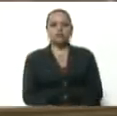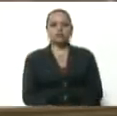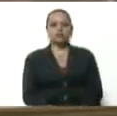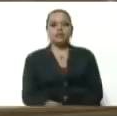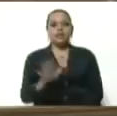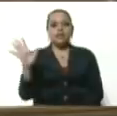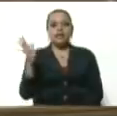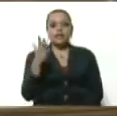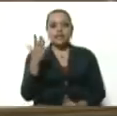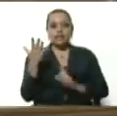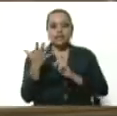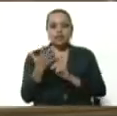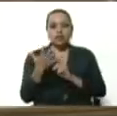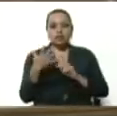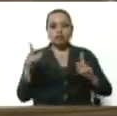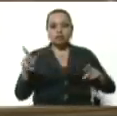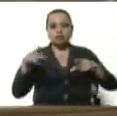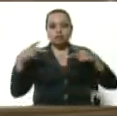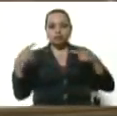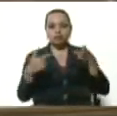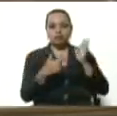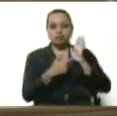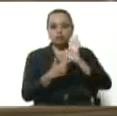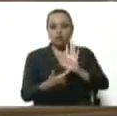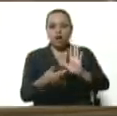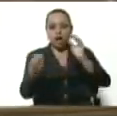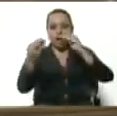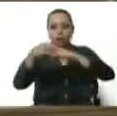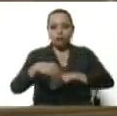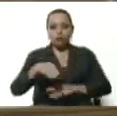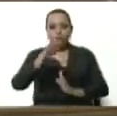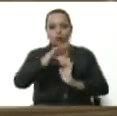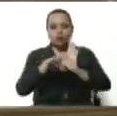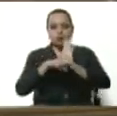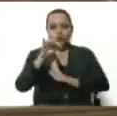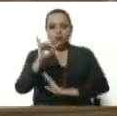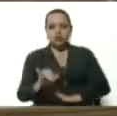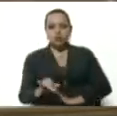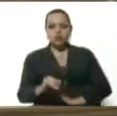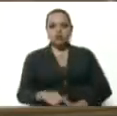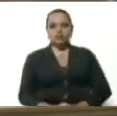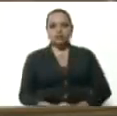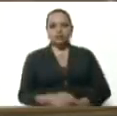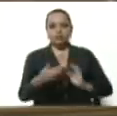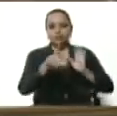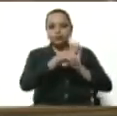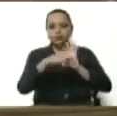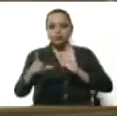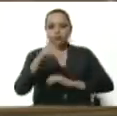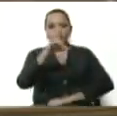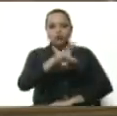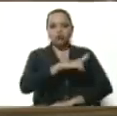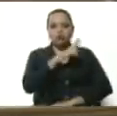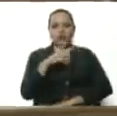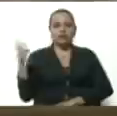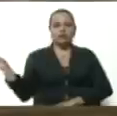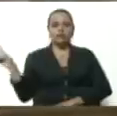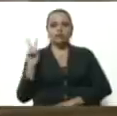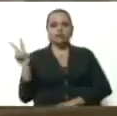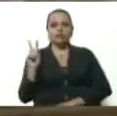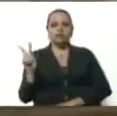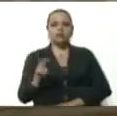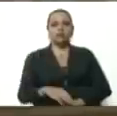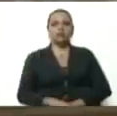Quinto, publíquese el presente acuerdo constituyente en la Gaceta Oficial de la República Bolivariana